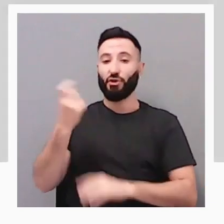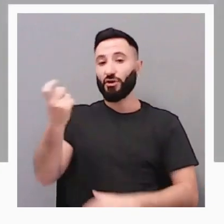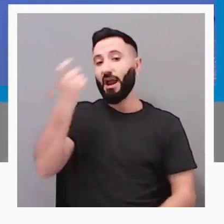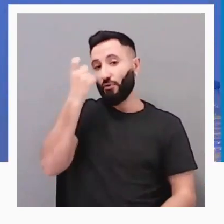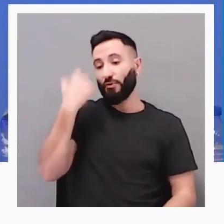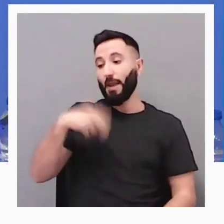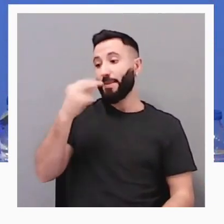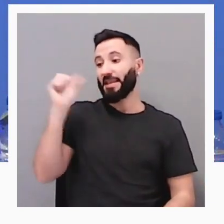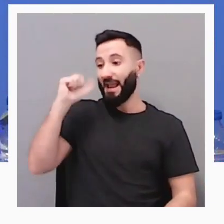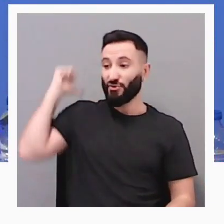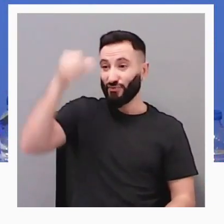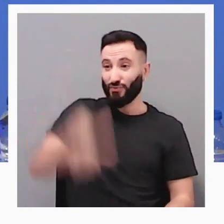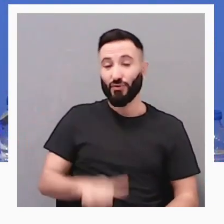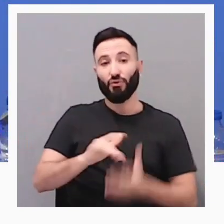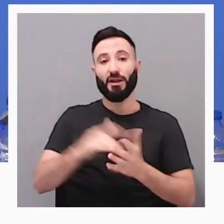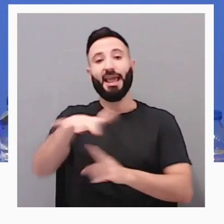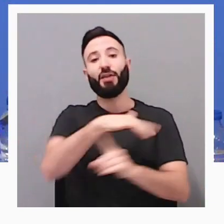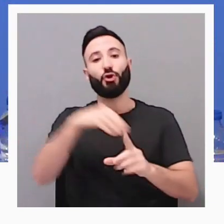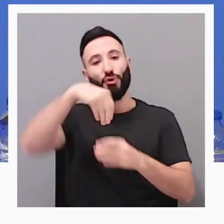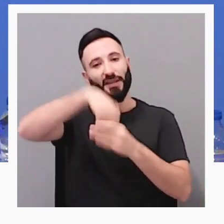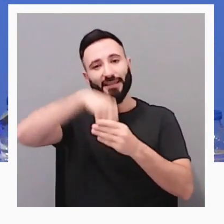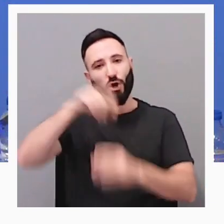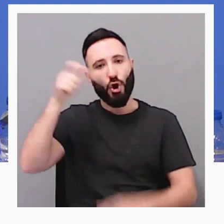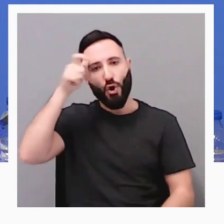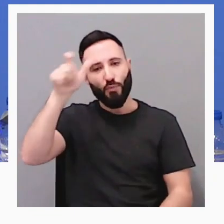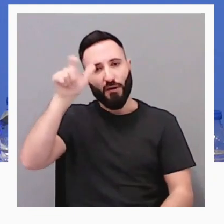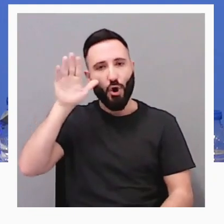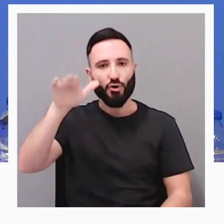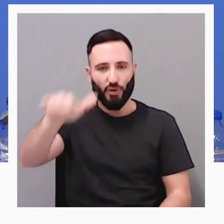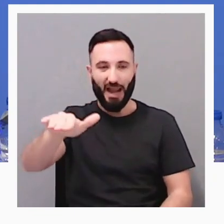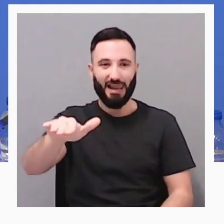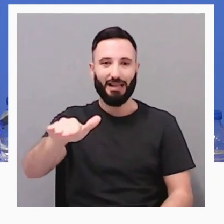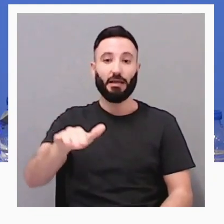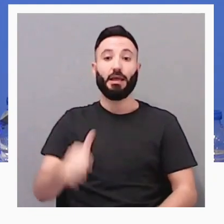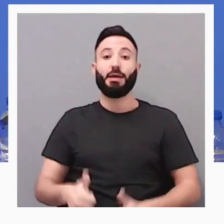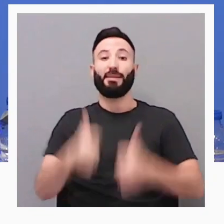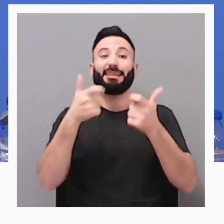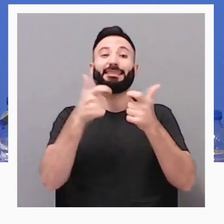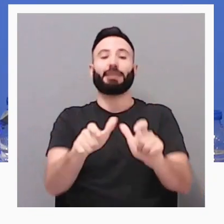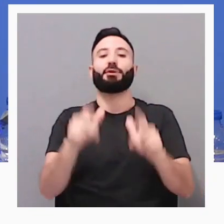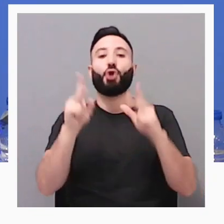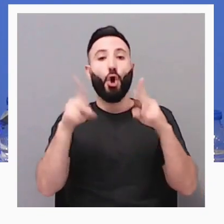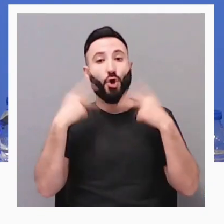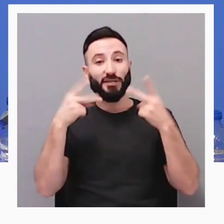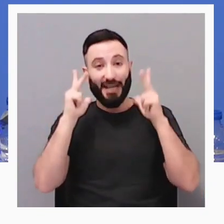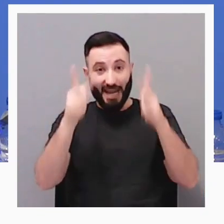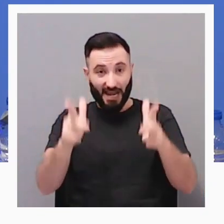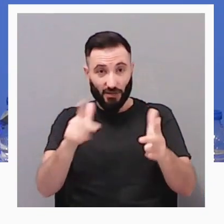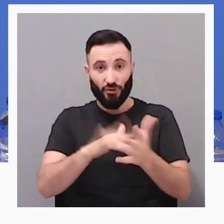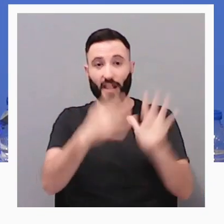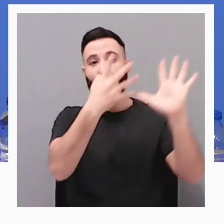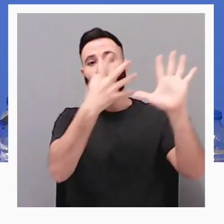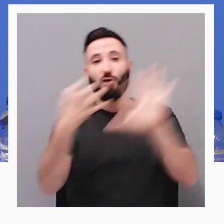de un entorno interior, rural, hacia un segmento como es la hostelería, 900 alumnos han